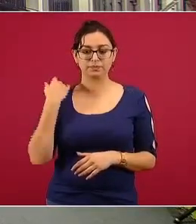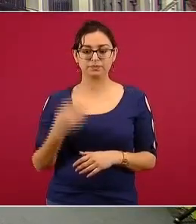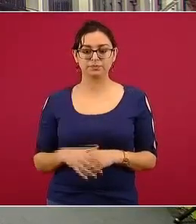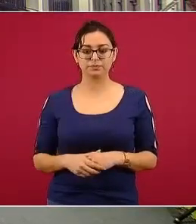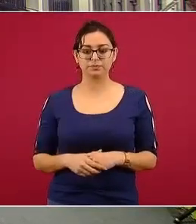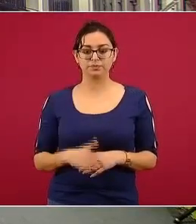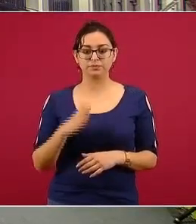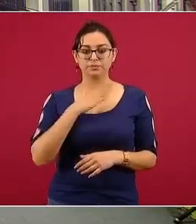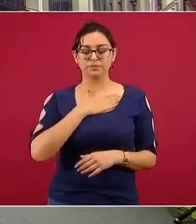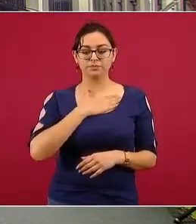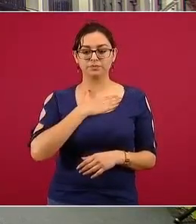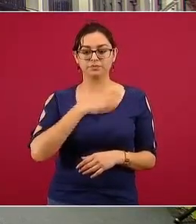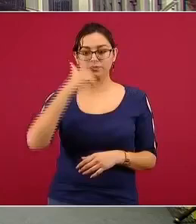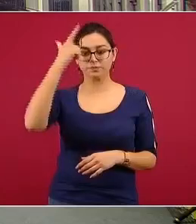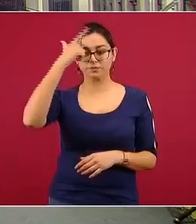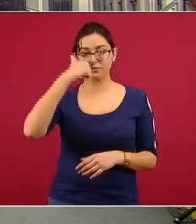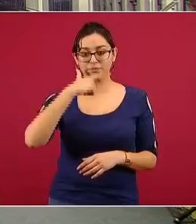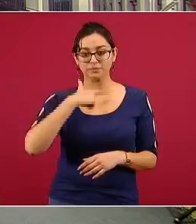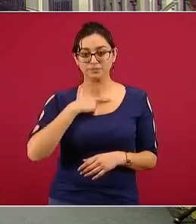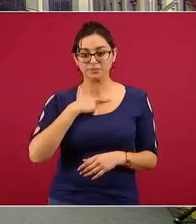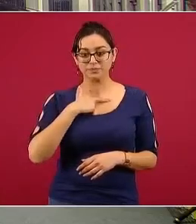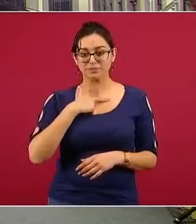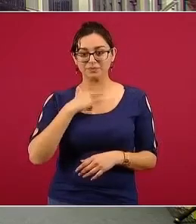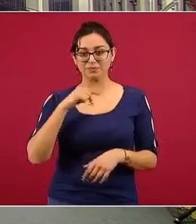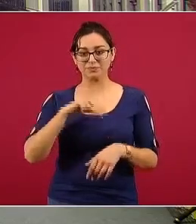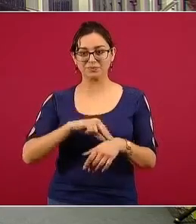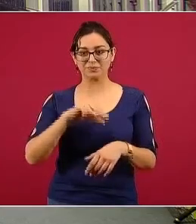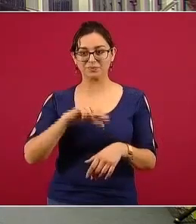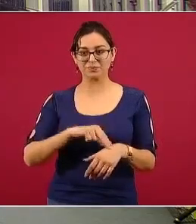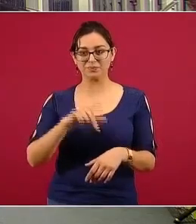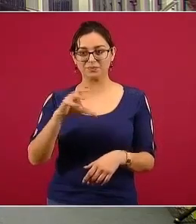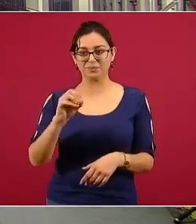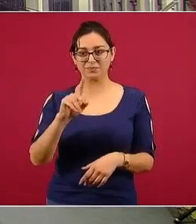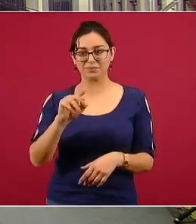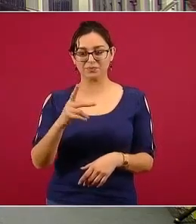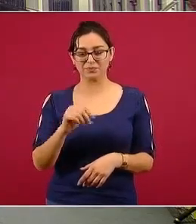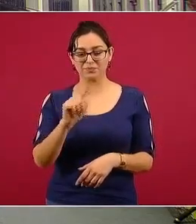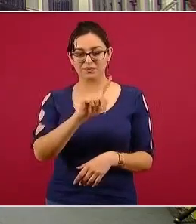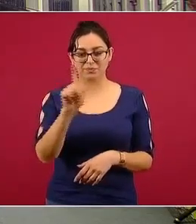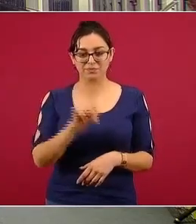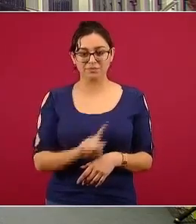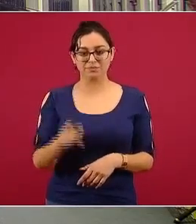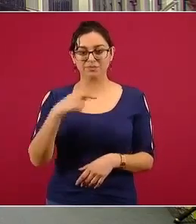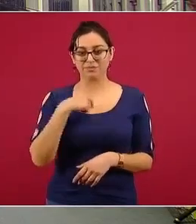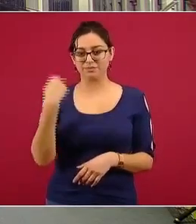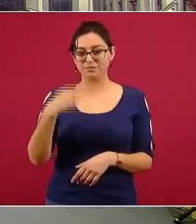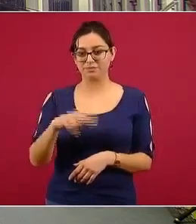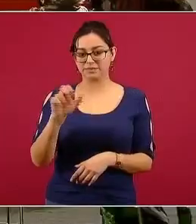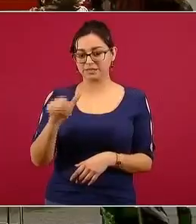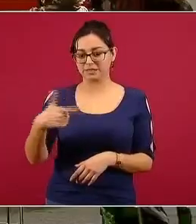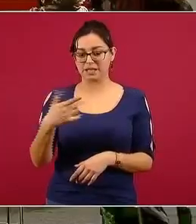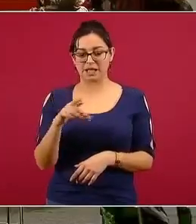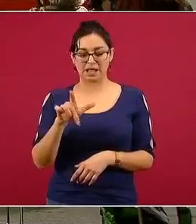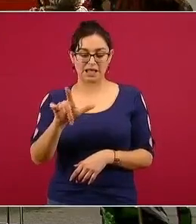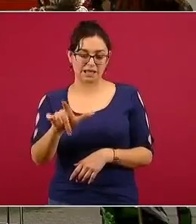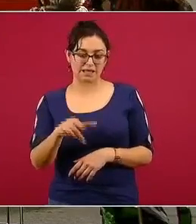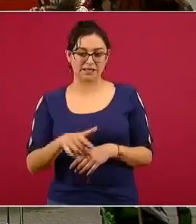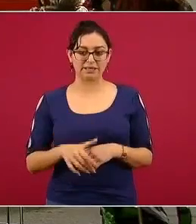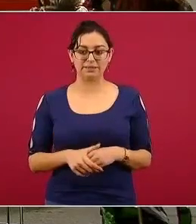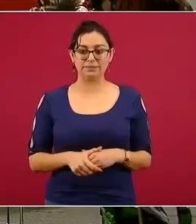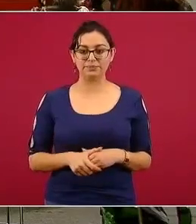Buenas noches, doctor López Ridaura, director de epidemiología del INDRE. Ángel Juan Sánchez del Arsenal. Doctor,